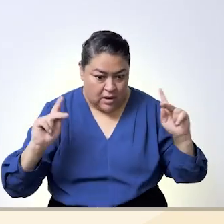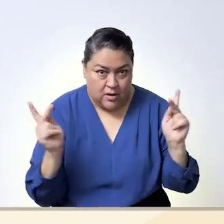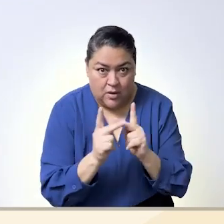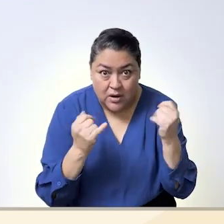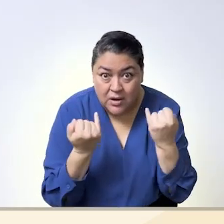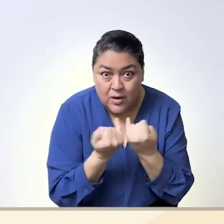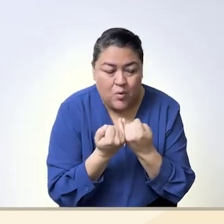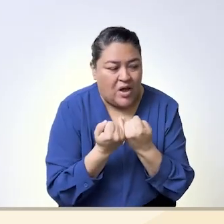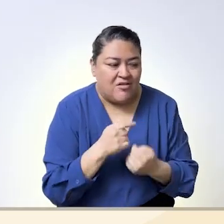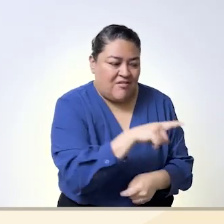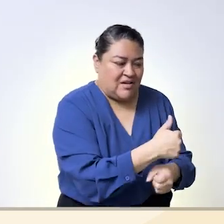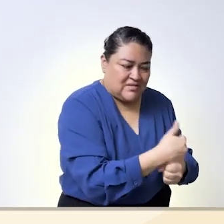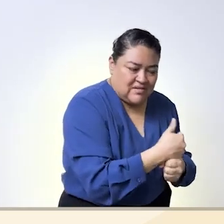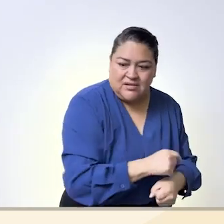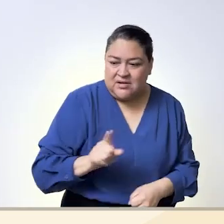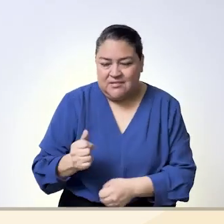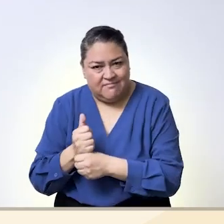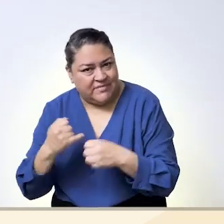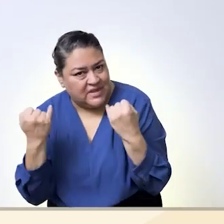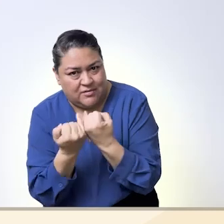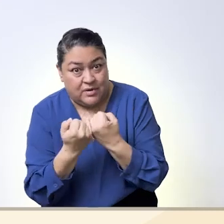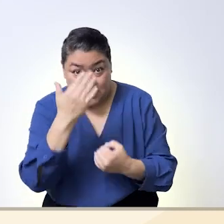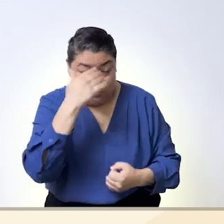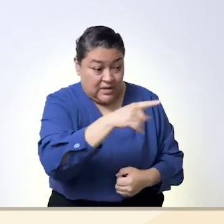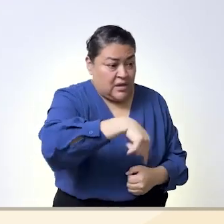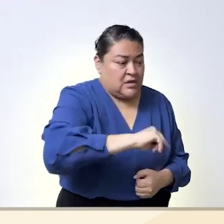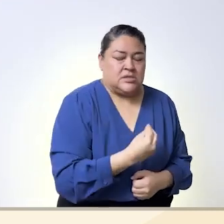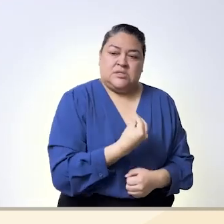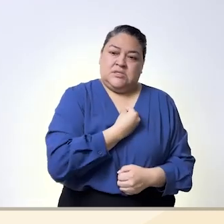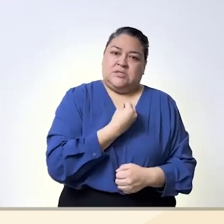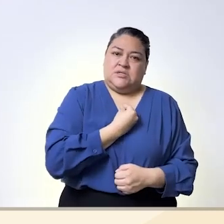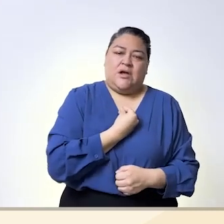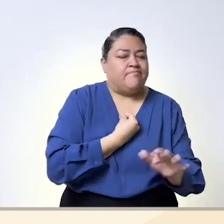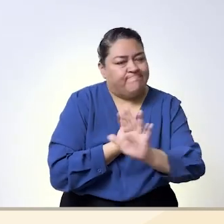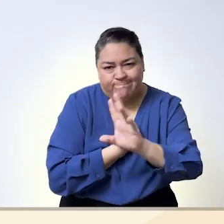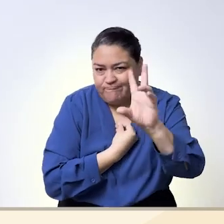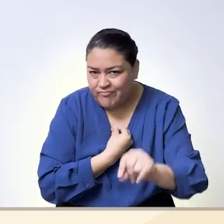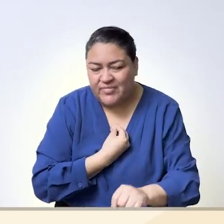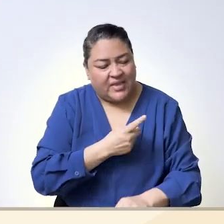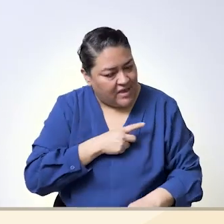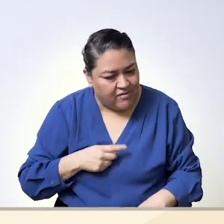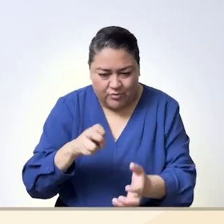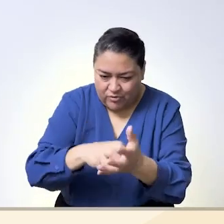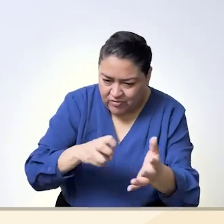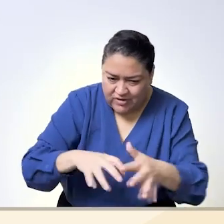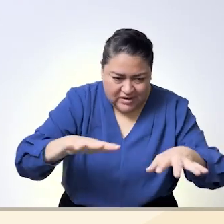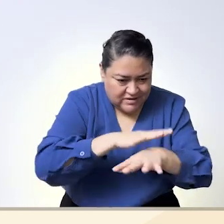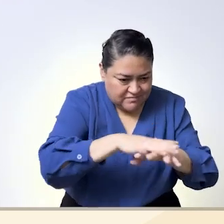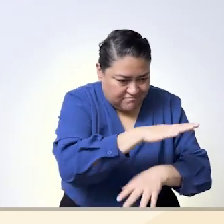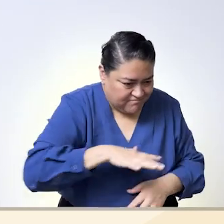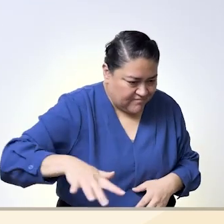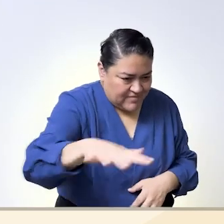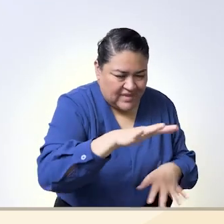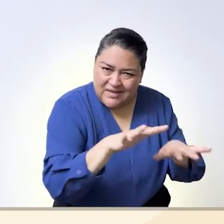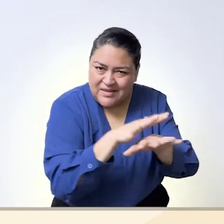neurotípica. O sea, ese es el tema, que los neurotípicos se aguantan, pero eso tampoco es bueno para nadie, ¿no? O sea, un espacio